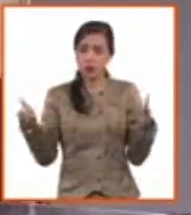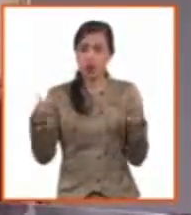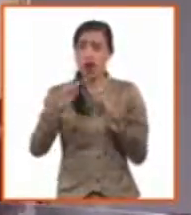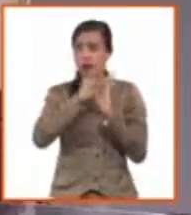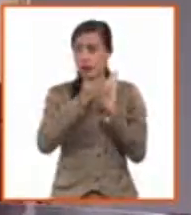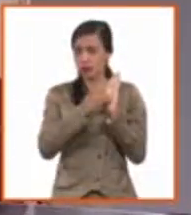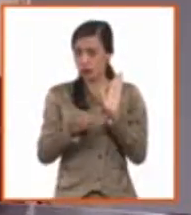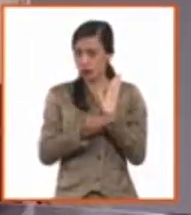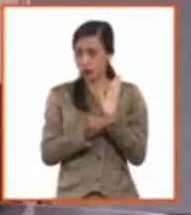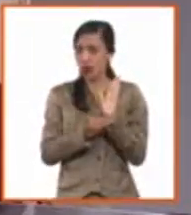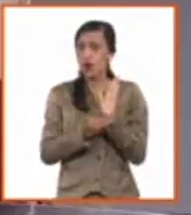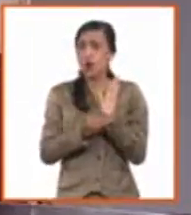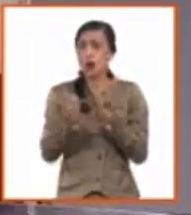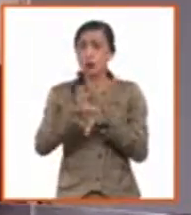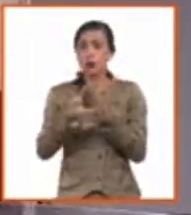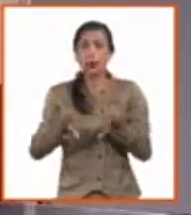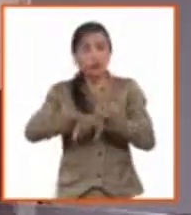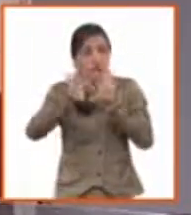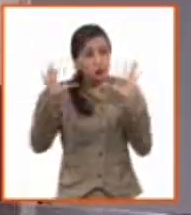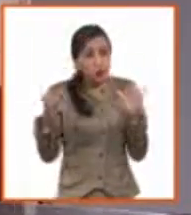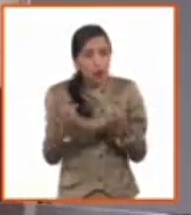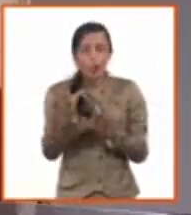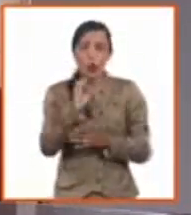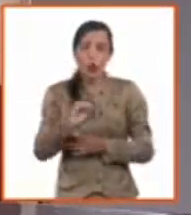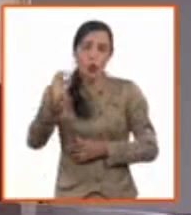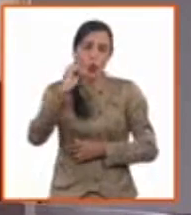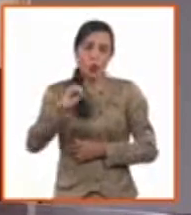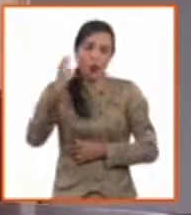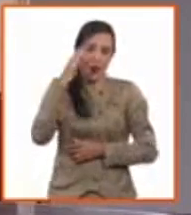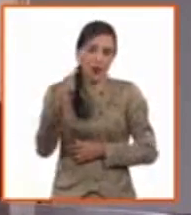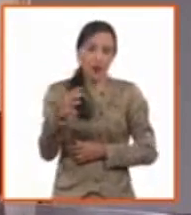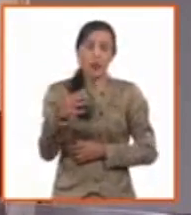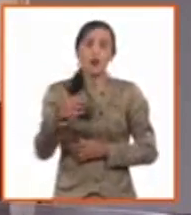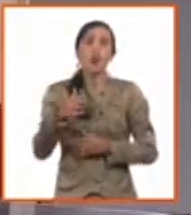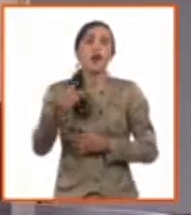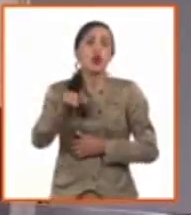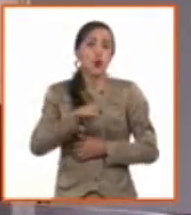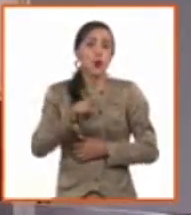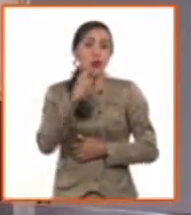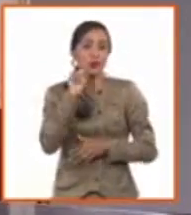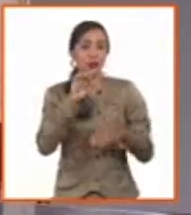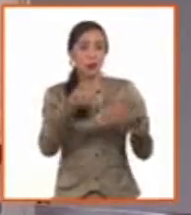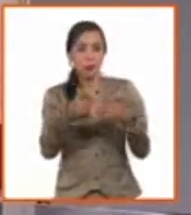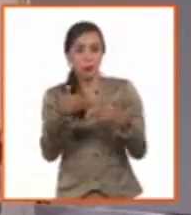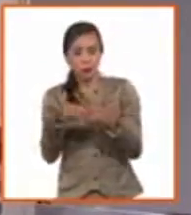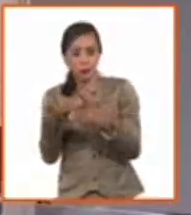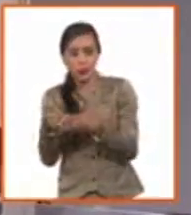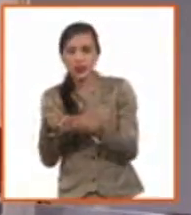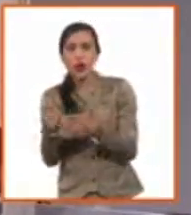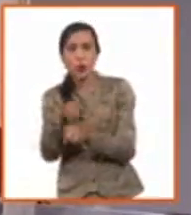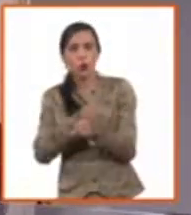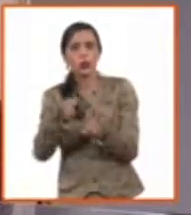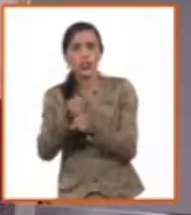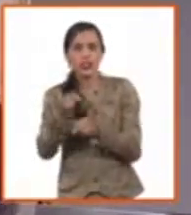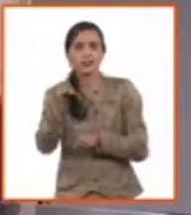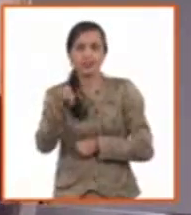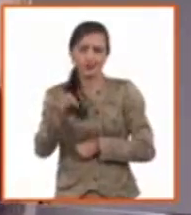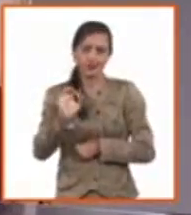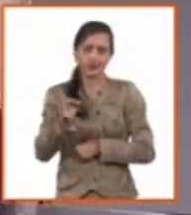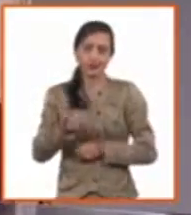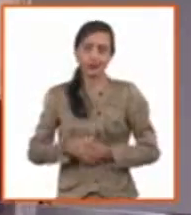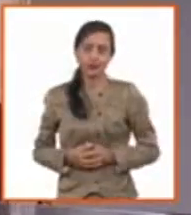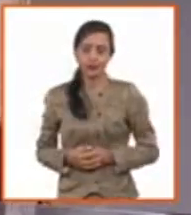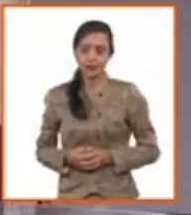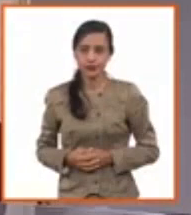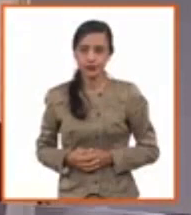los sectores económicos hay presencia de una entidad empresarial que tiene esta actividad como actividad fundamental